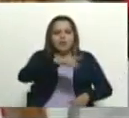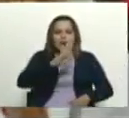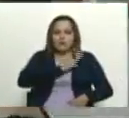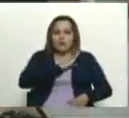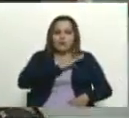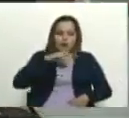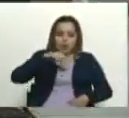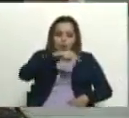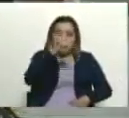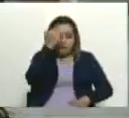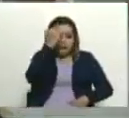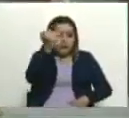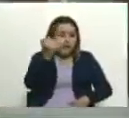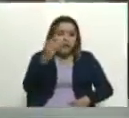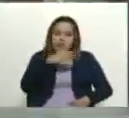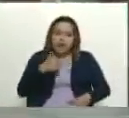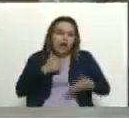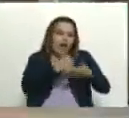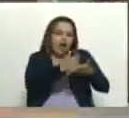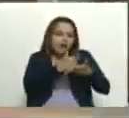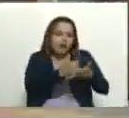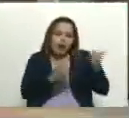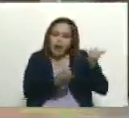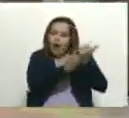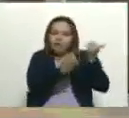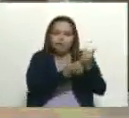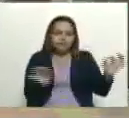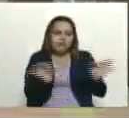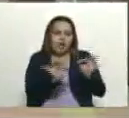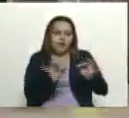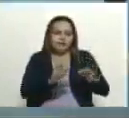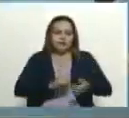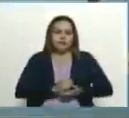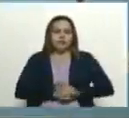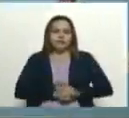se quiere, sin ayudas y sin apoyo.